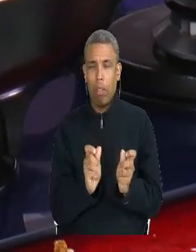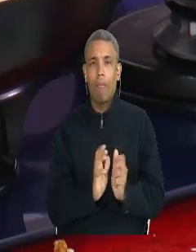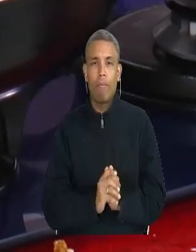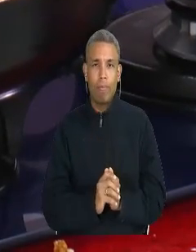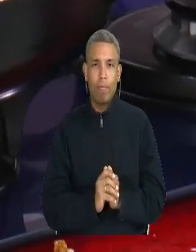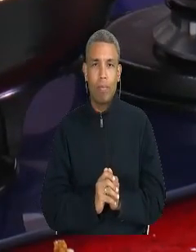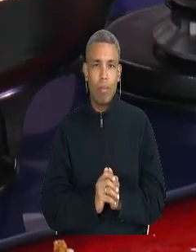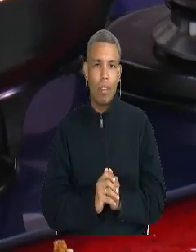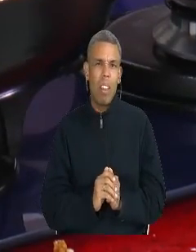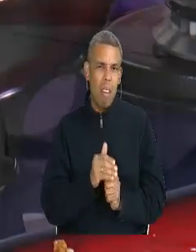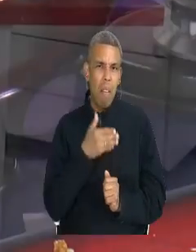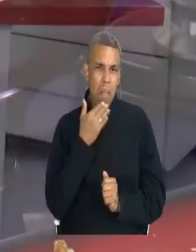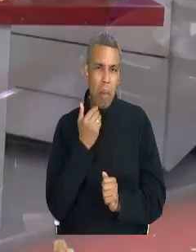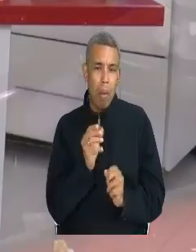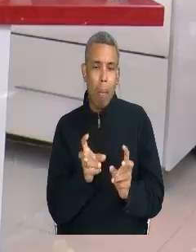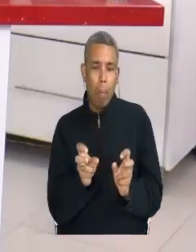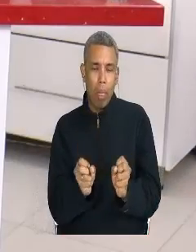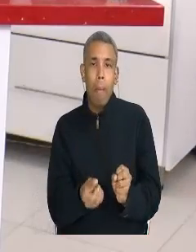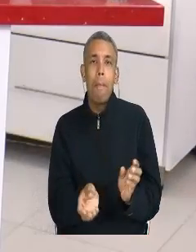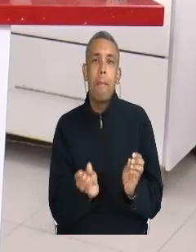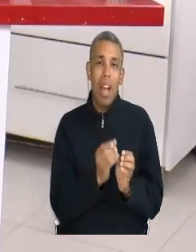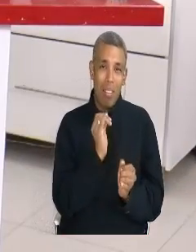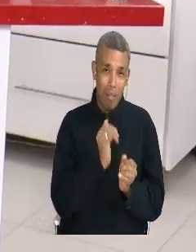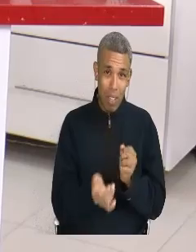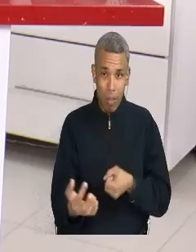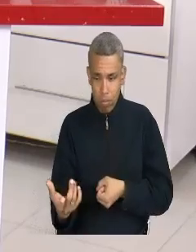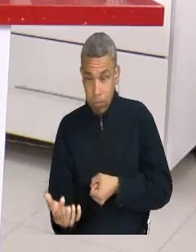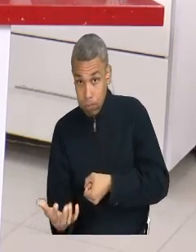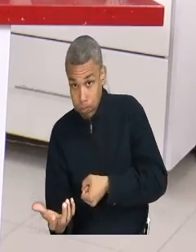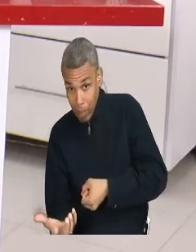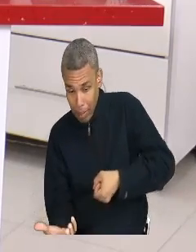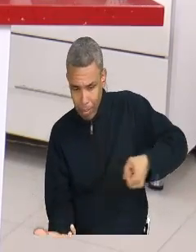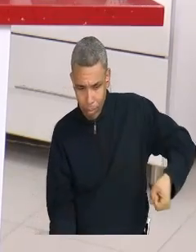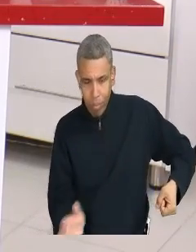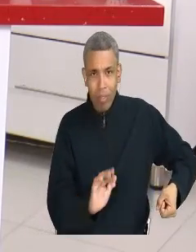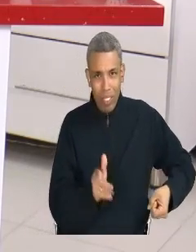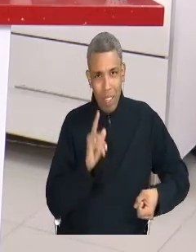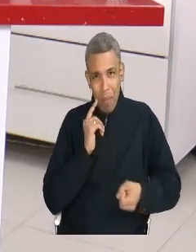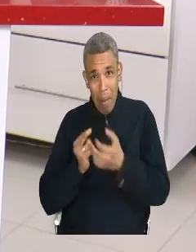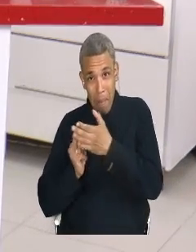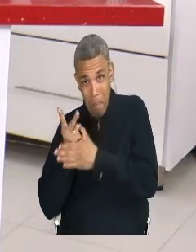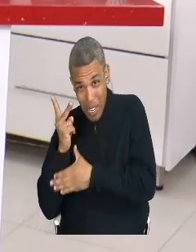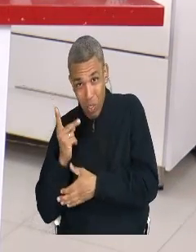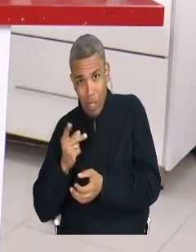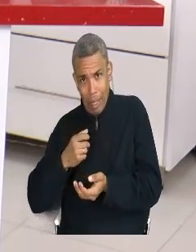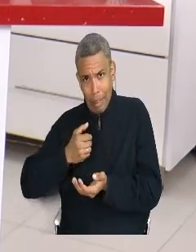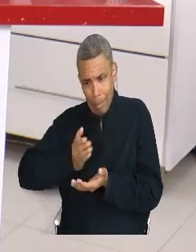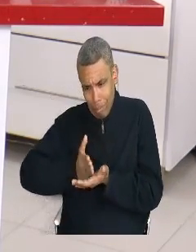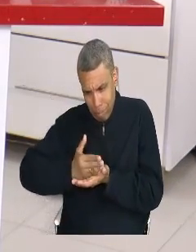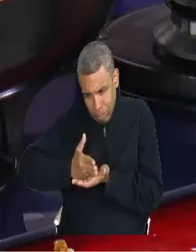preparación adicionamos la otra mitad y va a quedar mucho más vistoso el